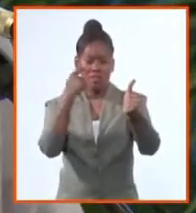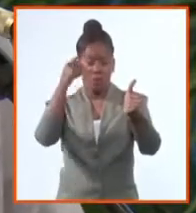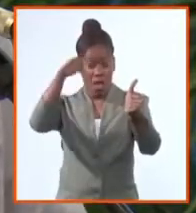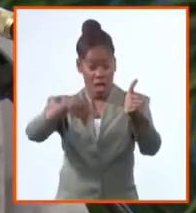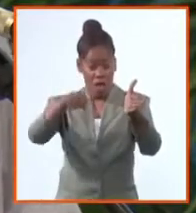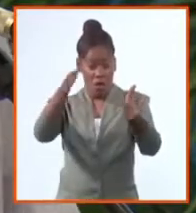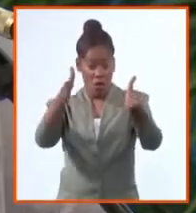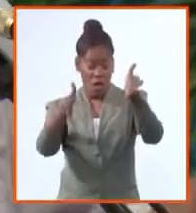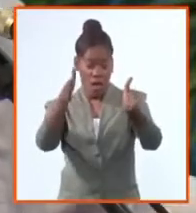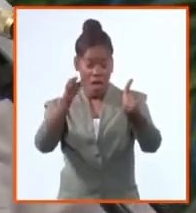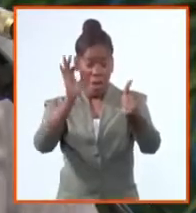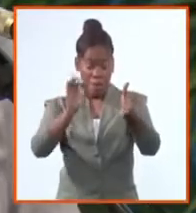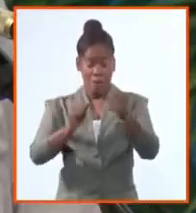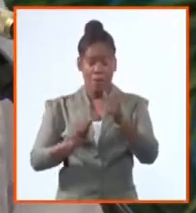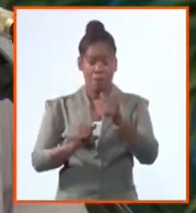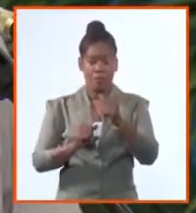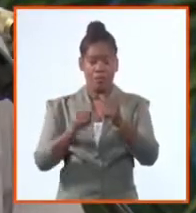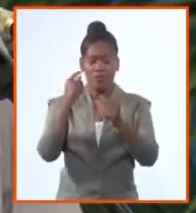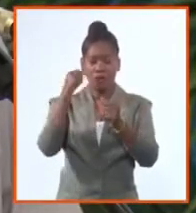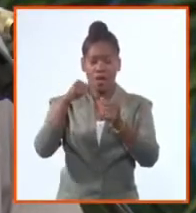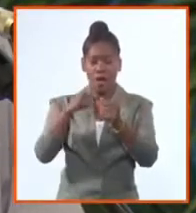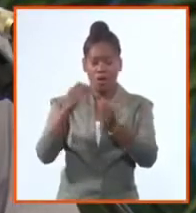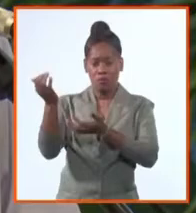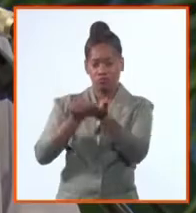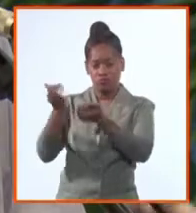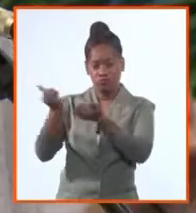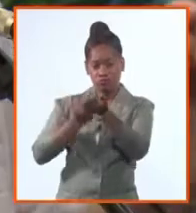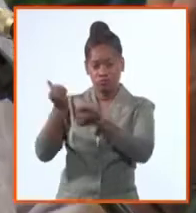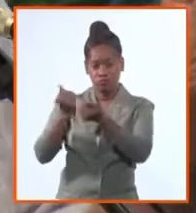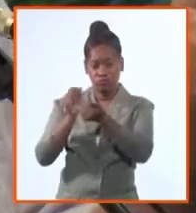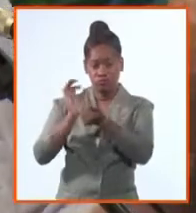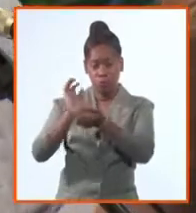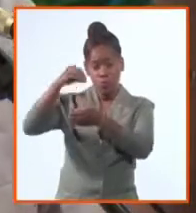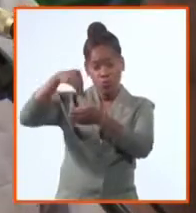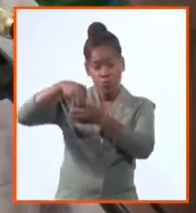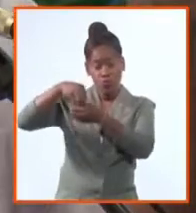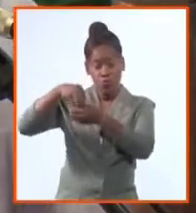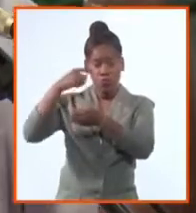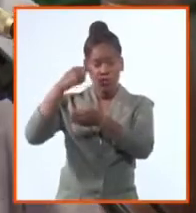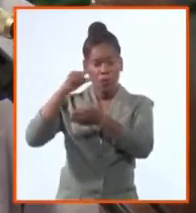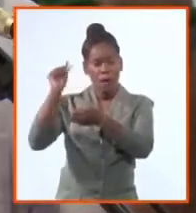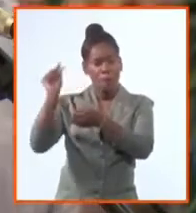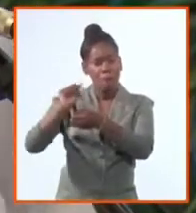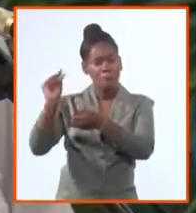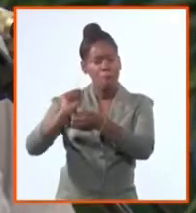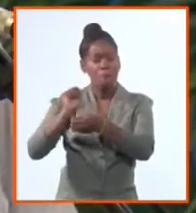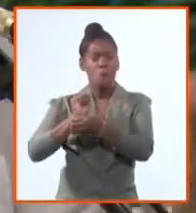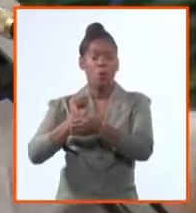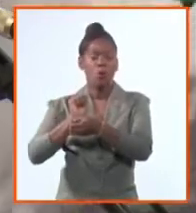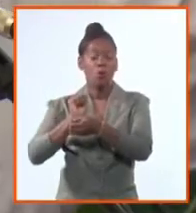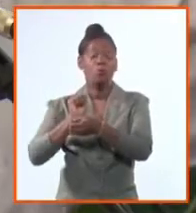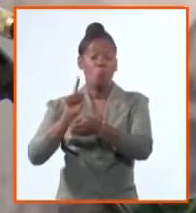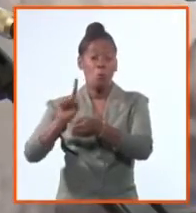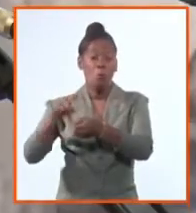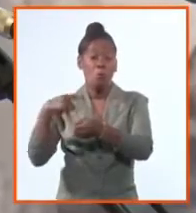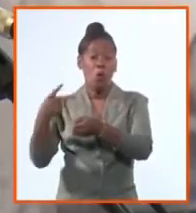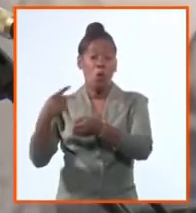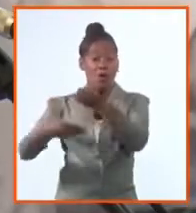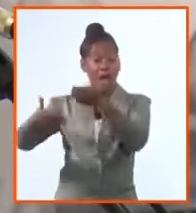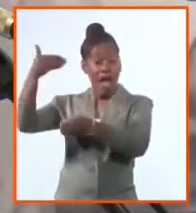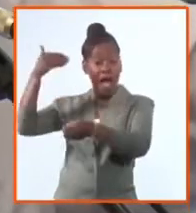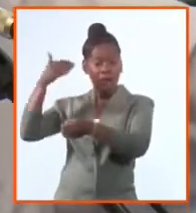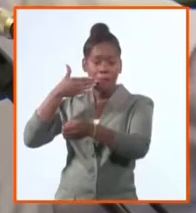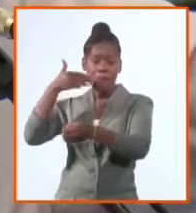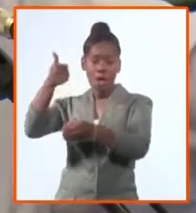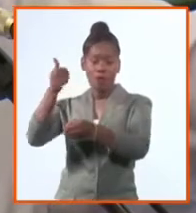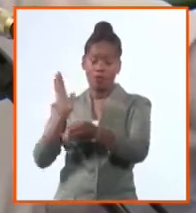ingresar alrededor de 3.000 millones de dólares menos que en el 2019. Y este año vamos a tener una balanza comercial positiva mínima, cuando teníamos